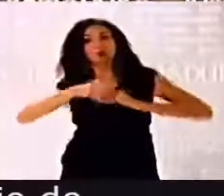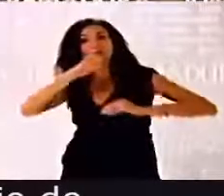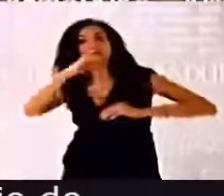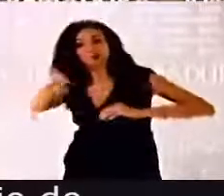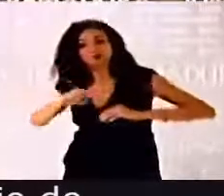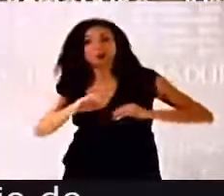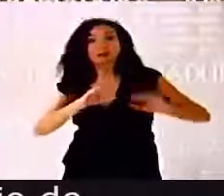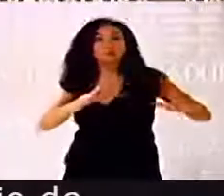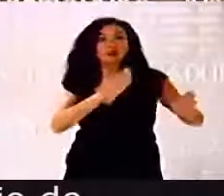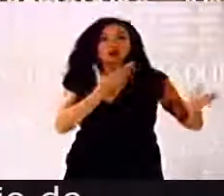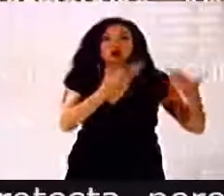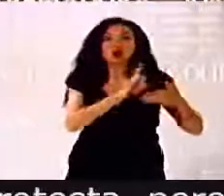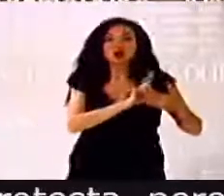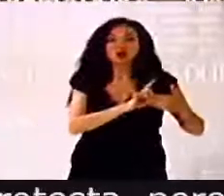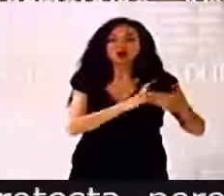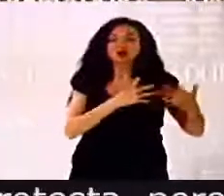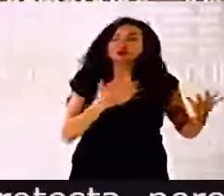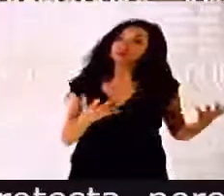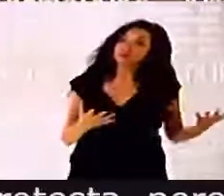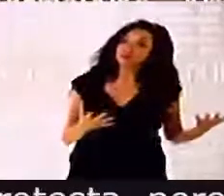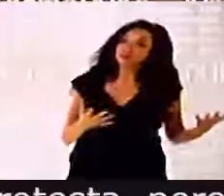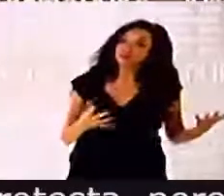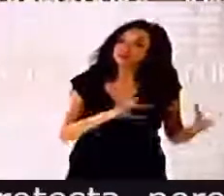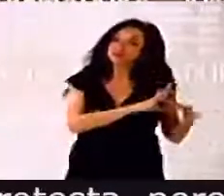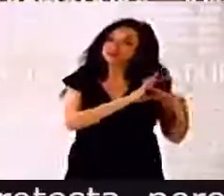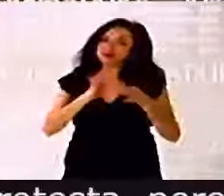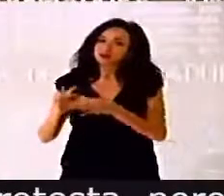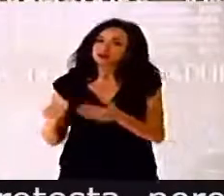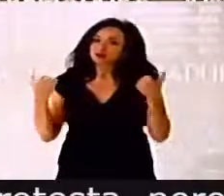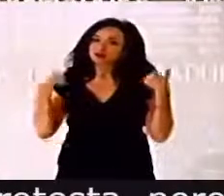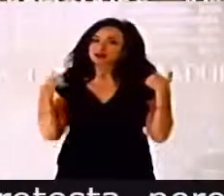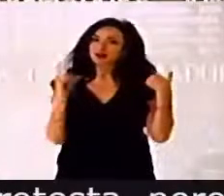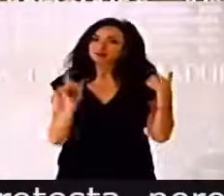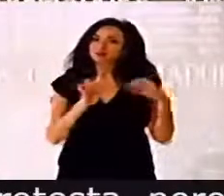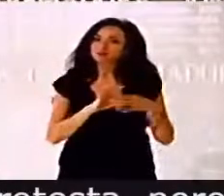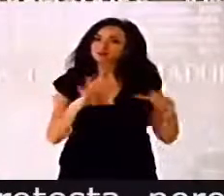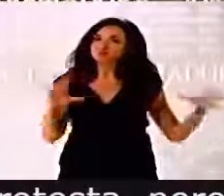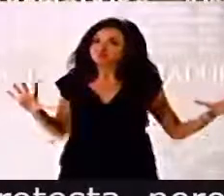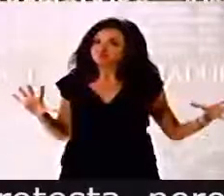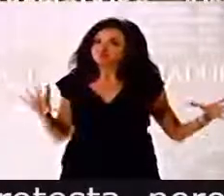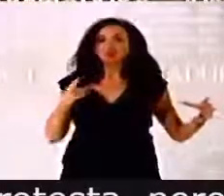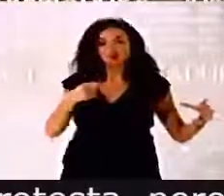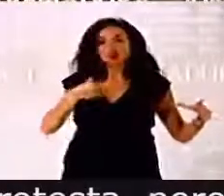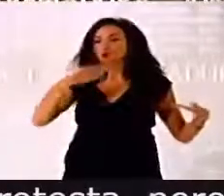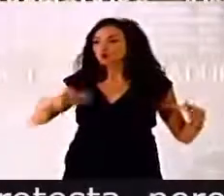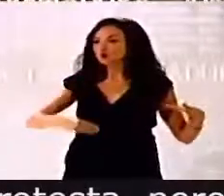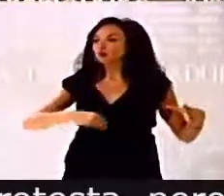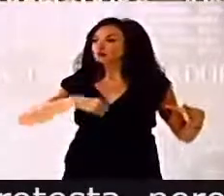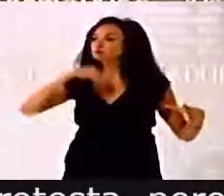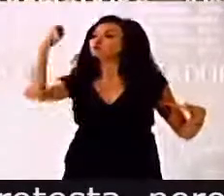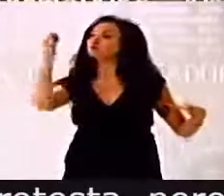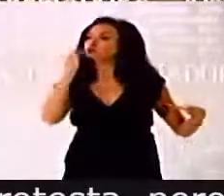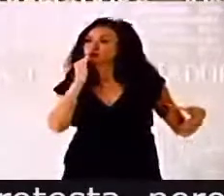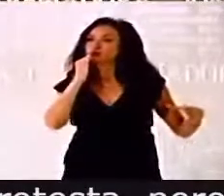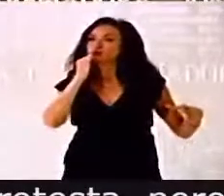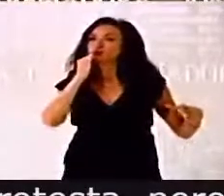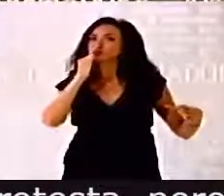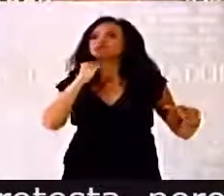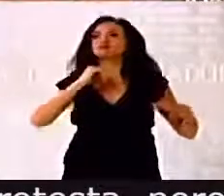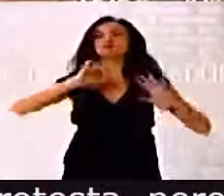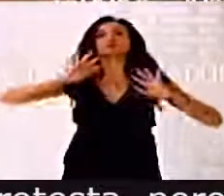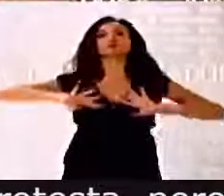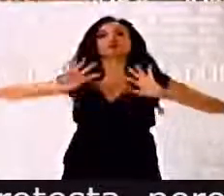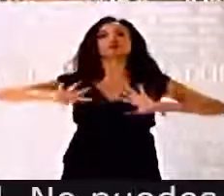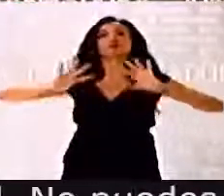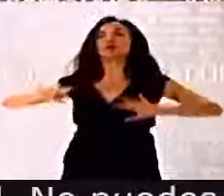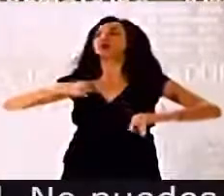diálogo es muy difícil de casarlo con la responsabilidad. Uno puede protestar, alzar la voz y levantar su mano para